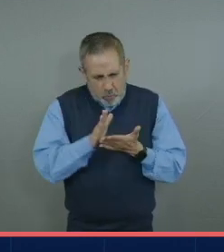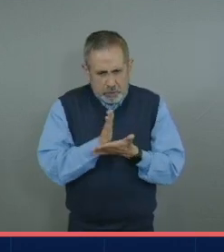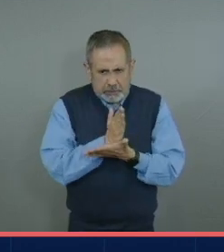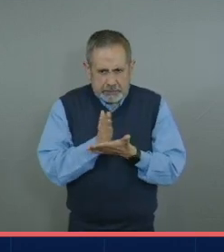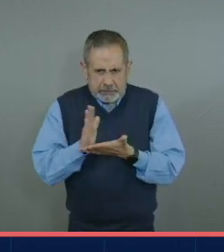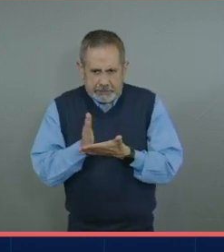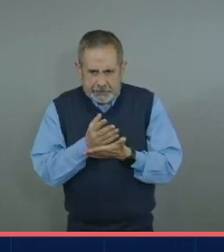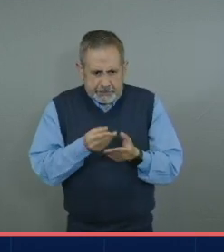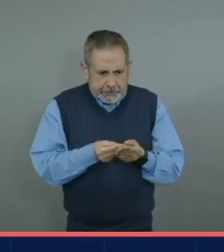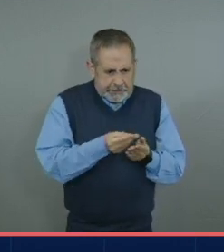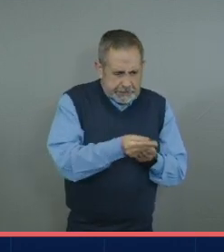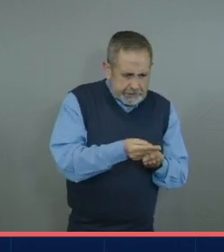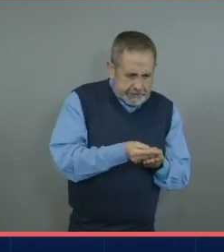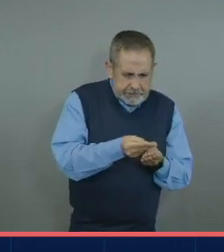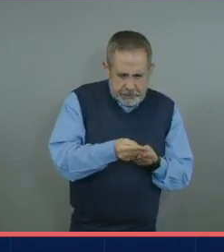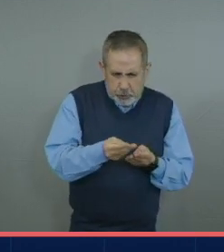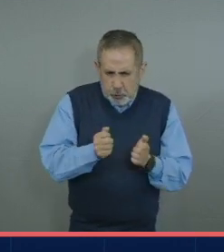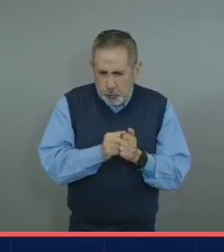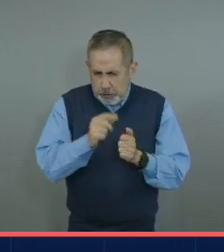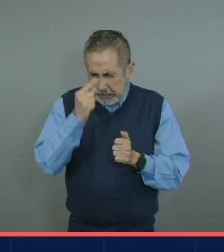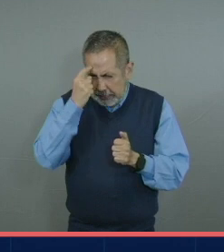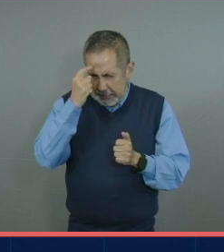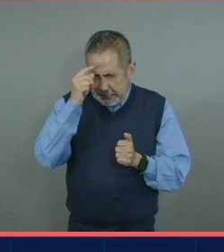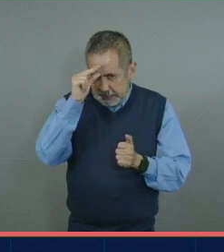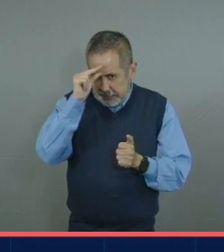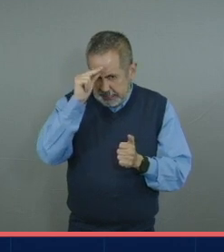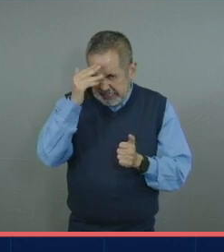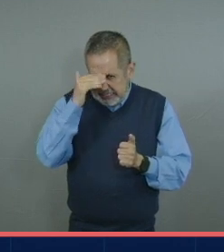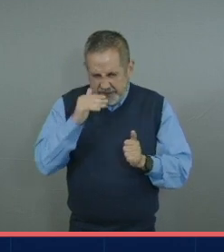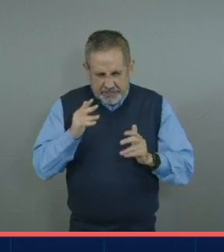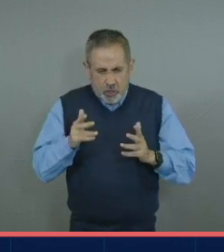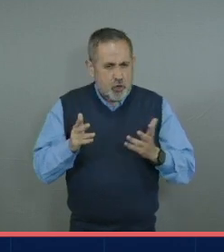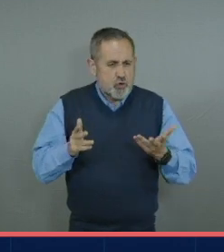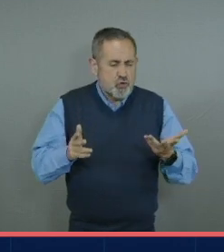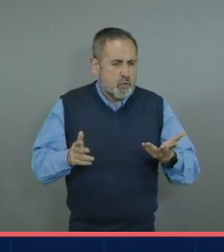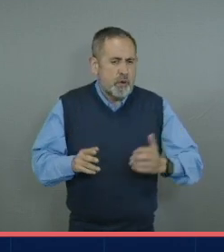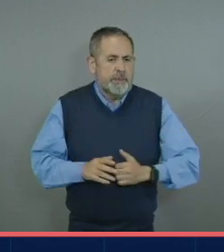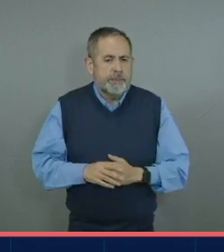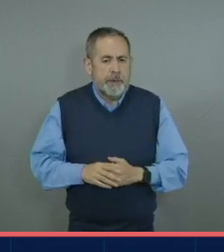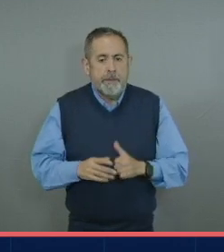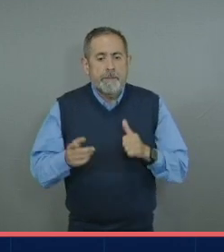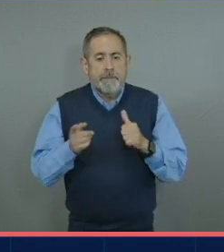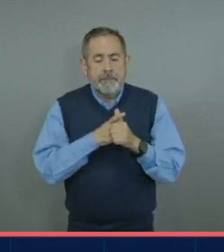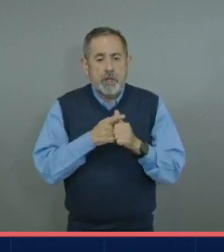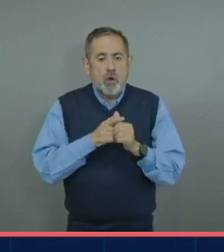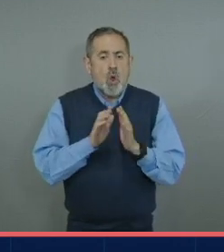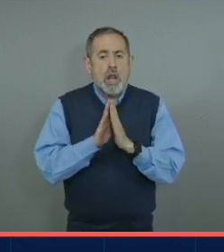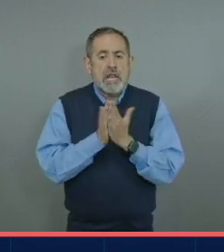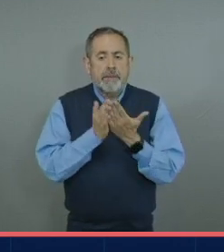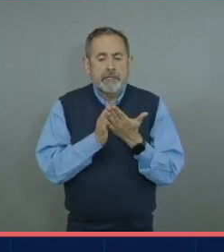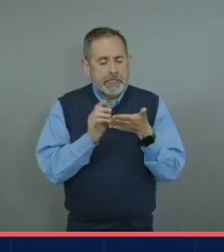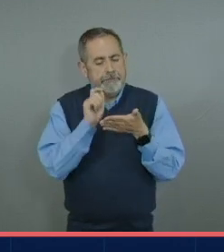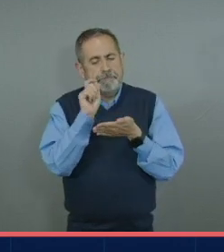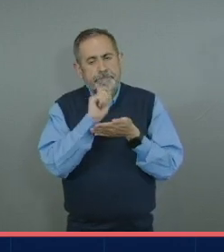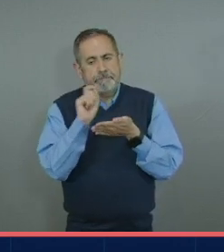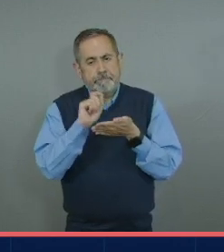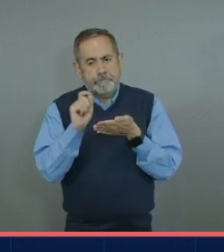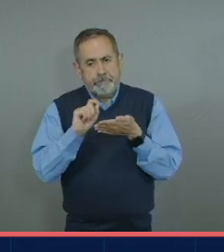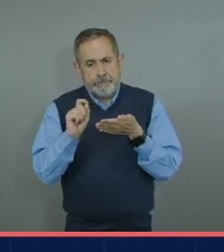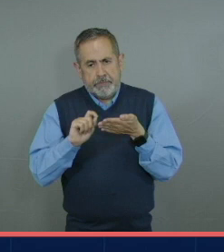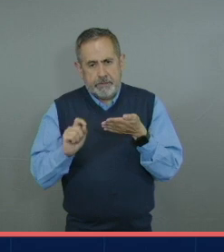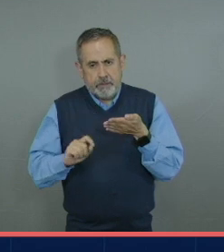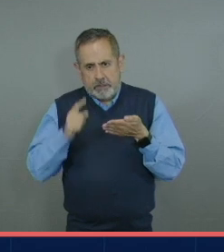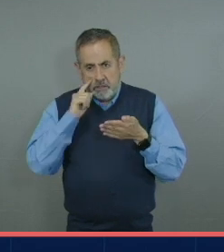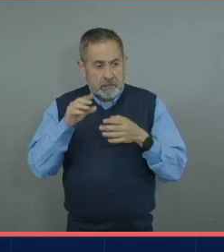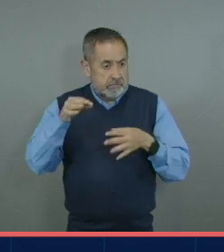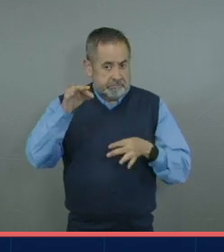inteligente. ¿Y cómo lo hacen? Primero, debemos anotar en una libretita, en un papelito. Miren, yo aquí